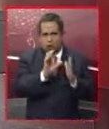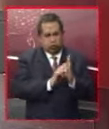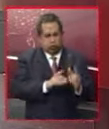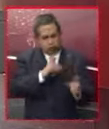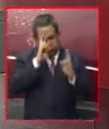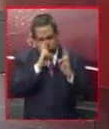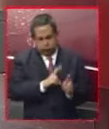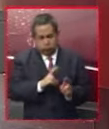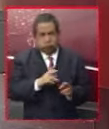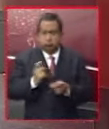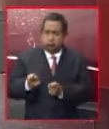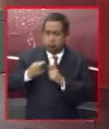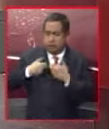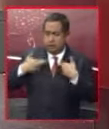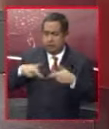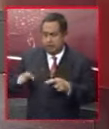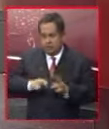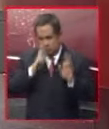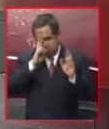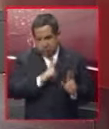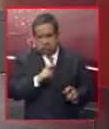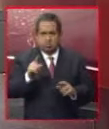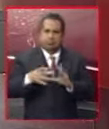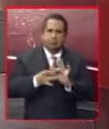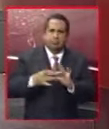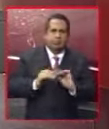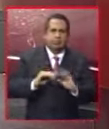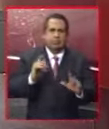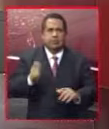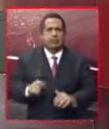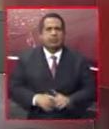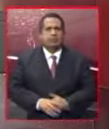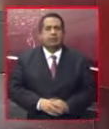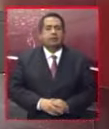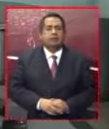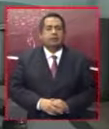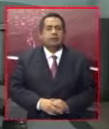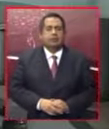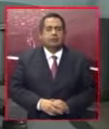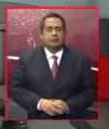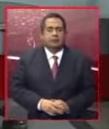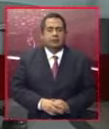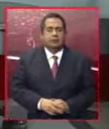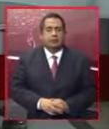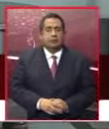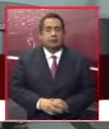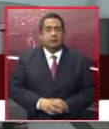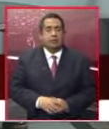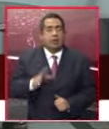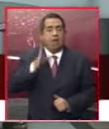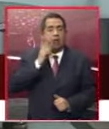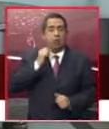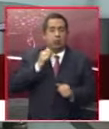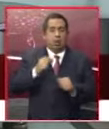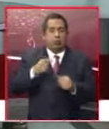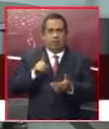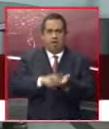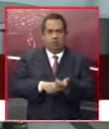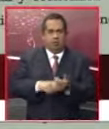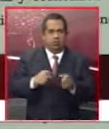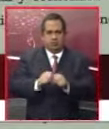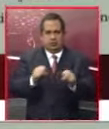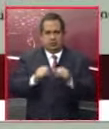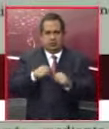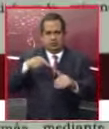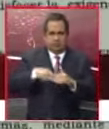ejercicio de la representación política de la sociedad. Vamos con la información. En el vestíbulo del Palacio Legislativo de San